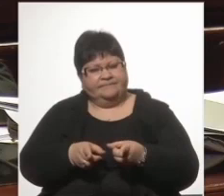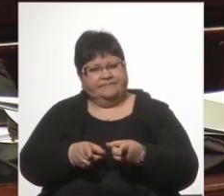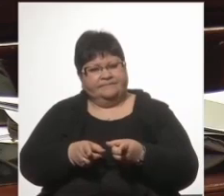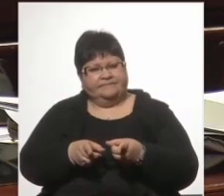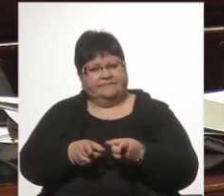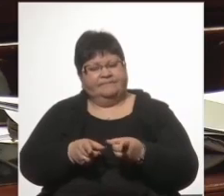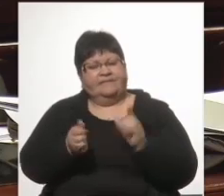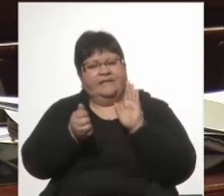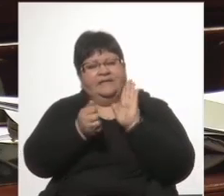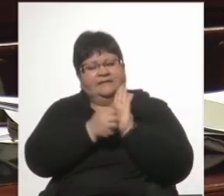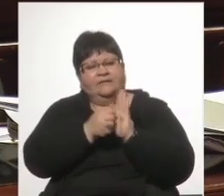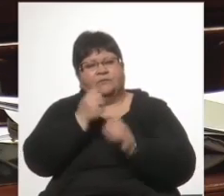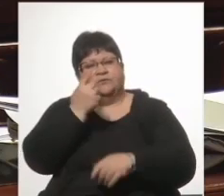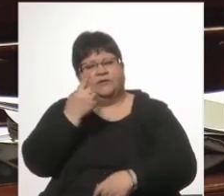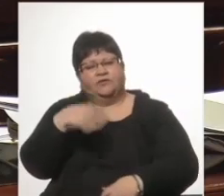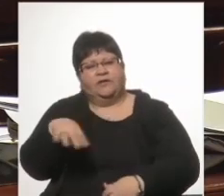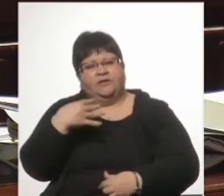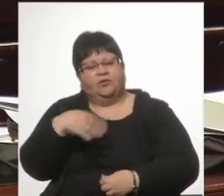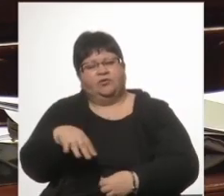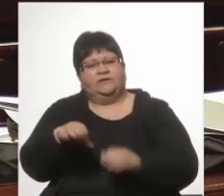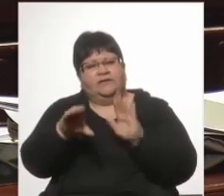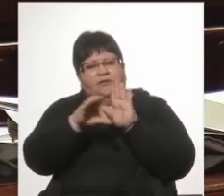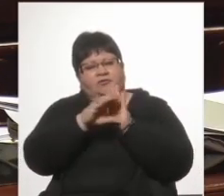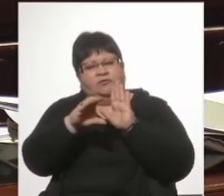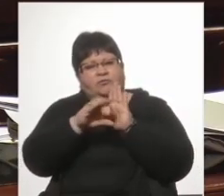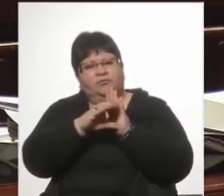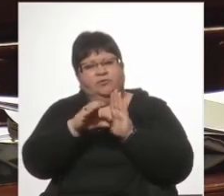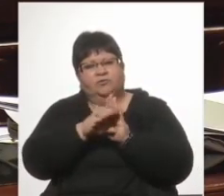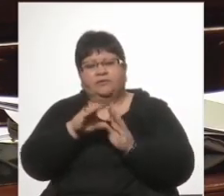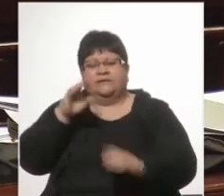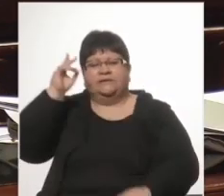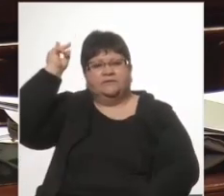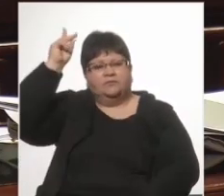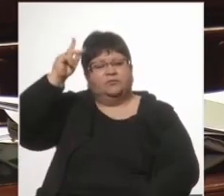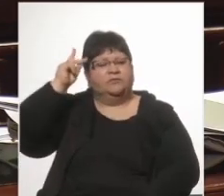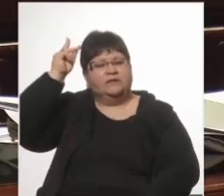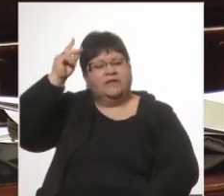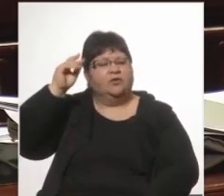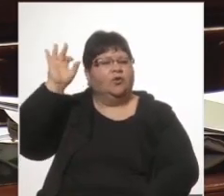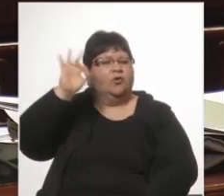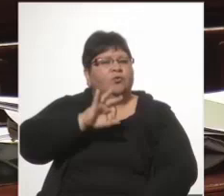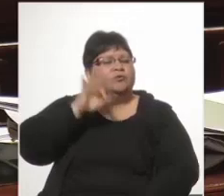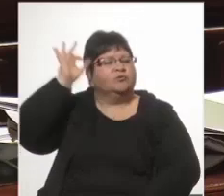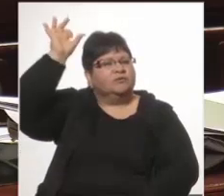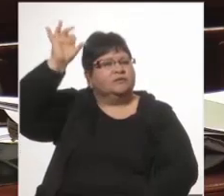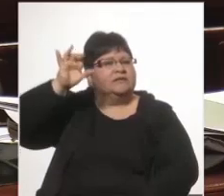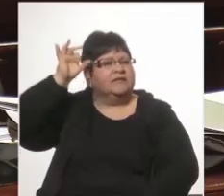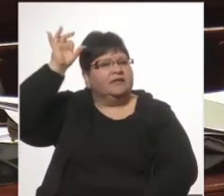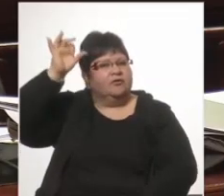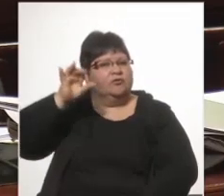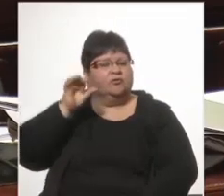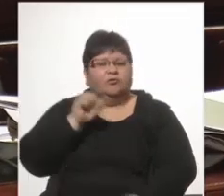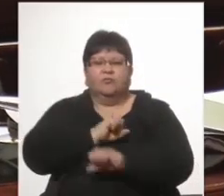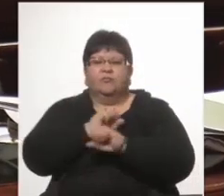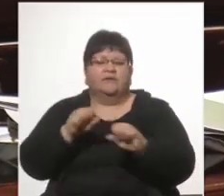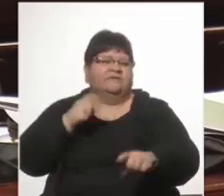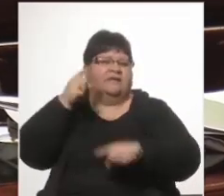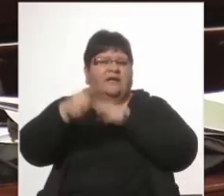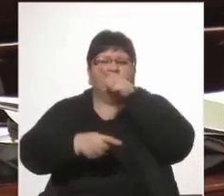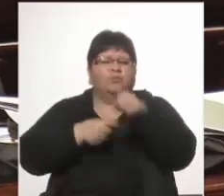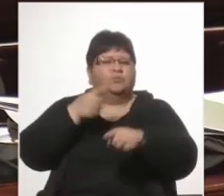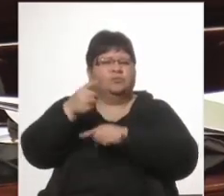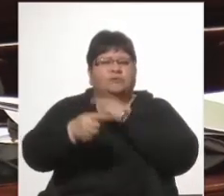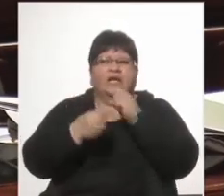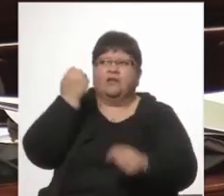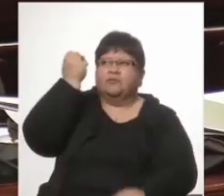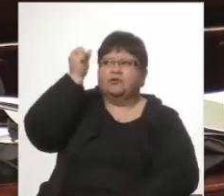artículo 114 de la Constitución, ningún senador o representante desde el día de su elección hasta el cese podrá ser acusado criminalmente, ni